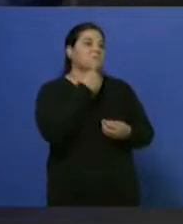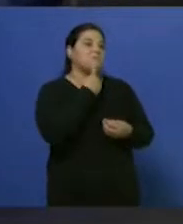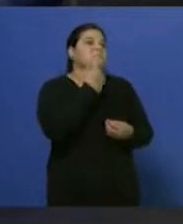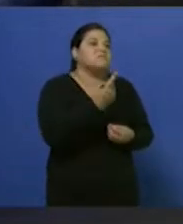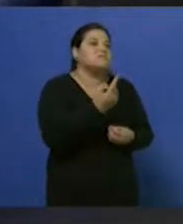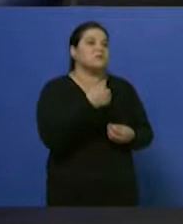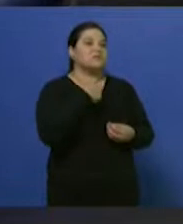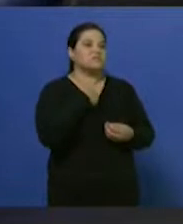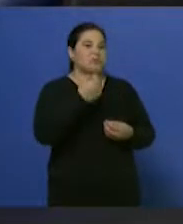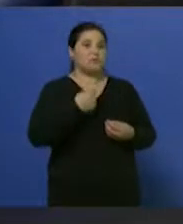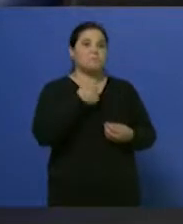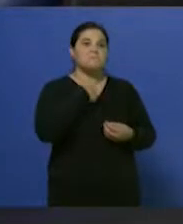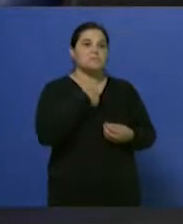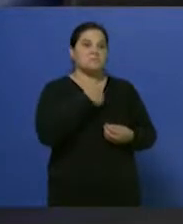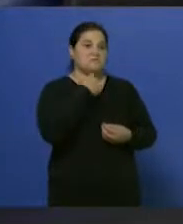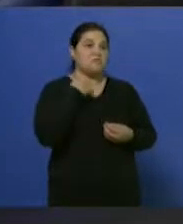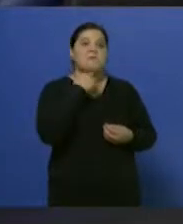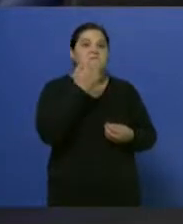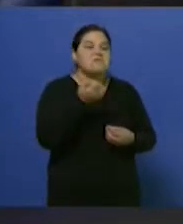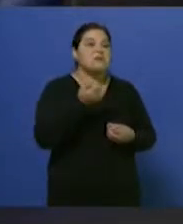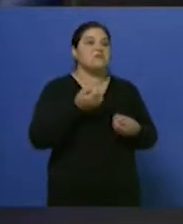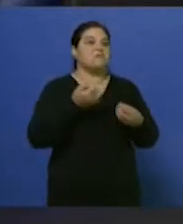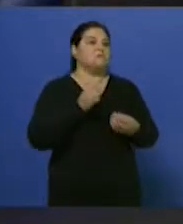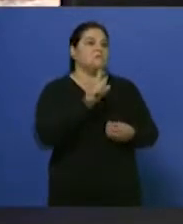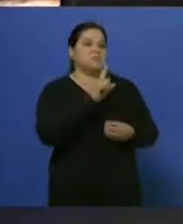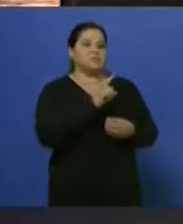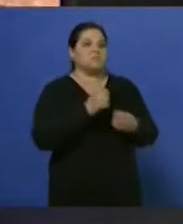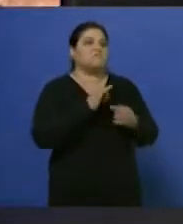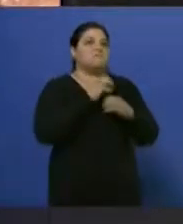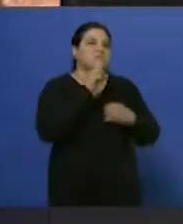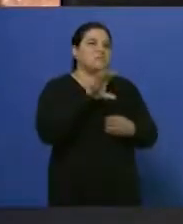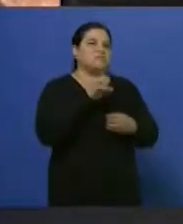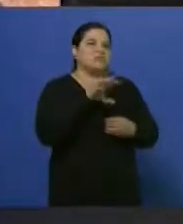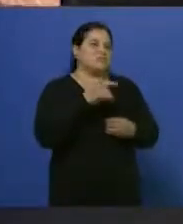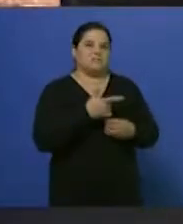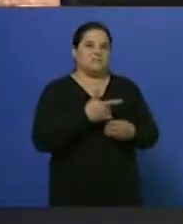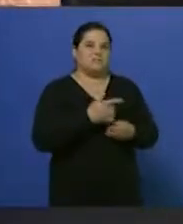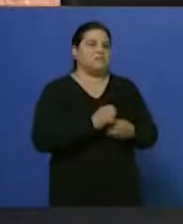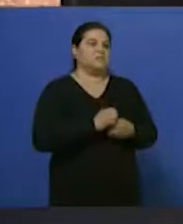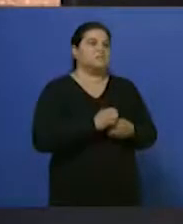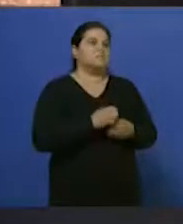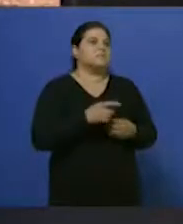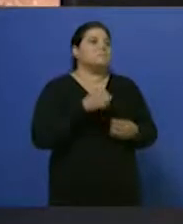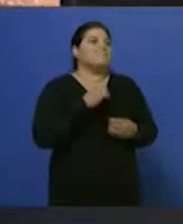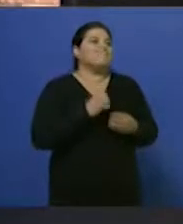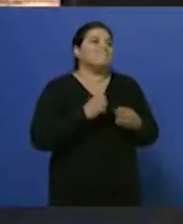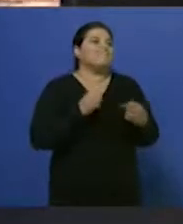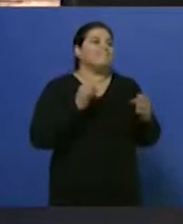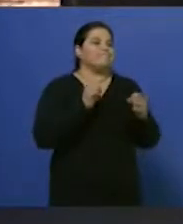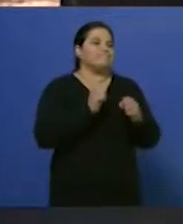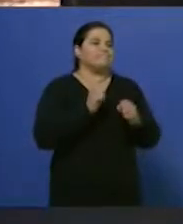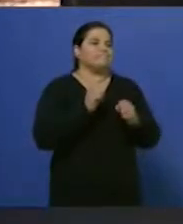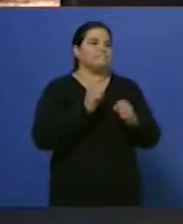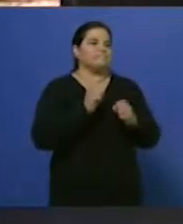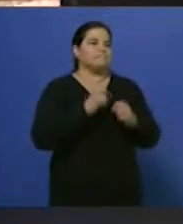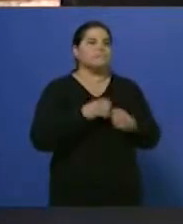dicho. No, no tengo, te juro que no tengo ninguna relación, no, ninguna, de ningún tipo. Bien, después de lo que